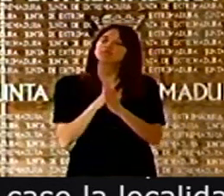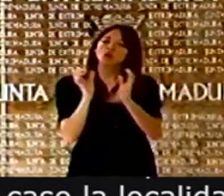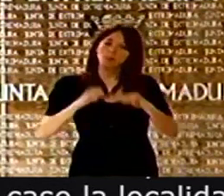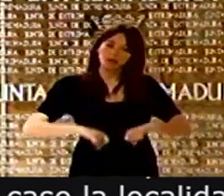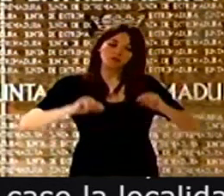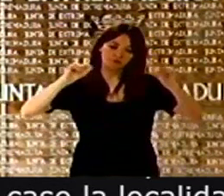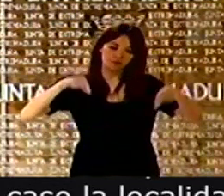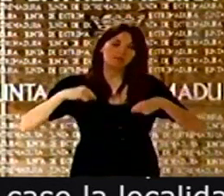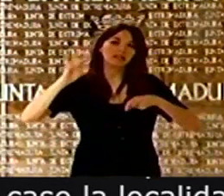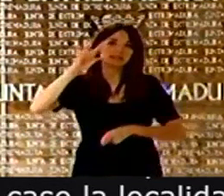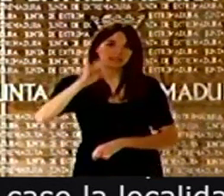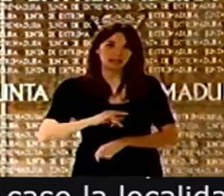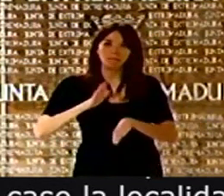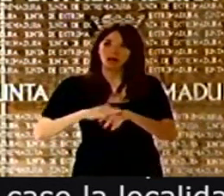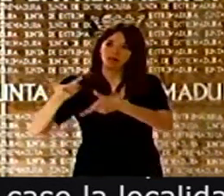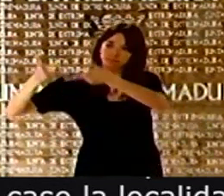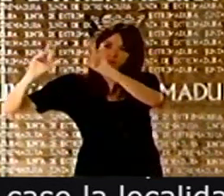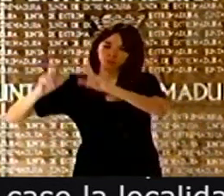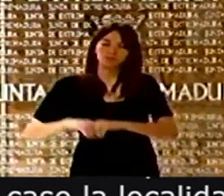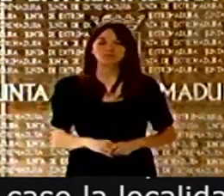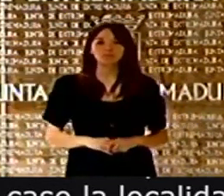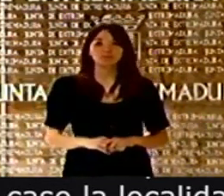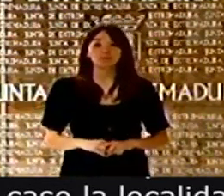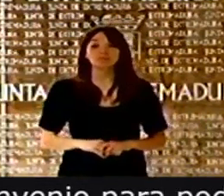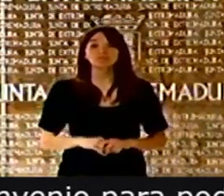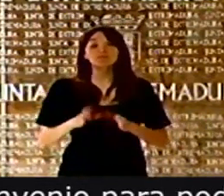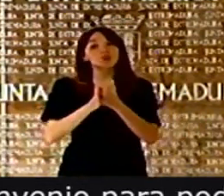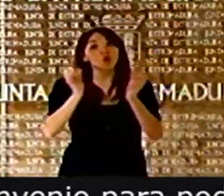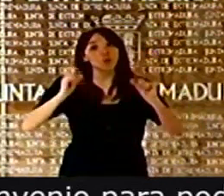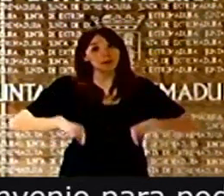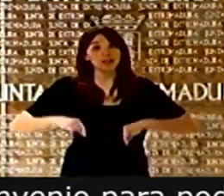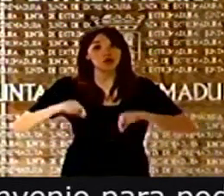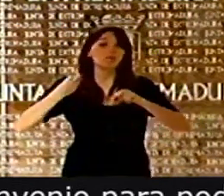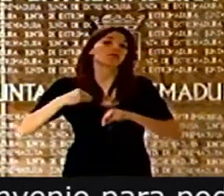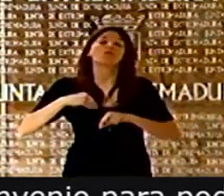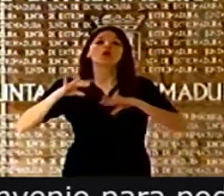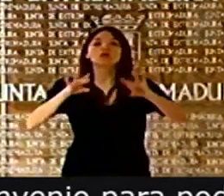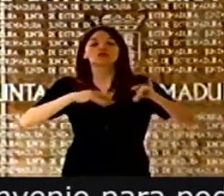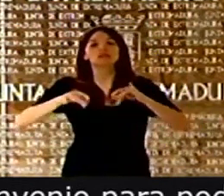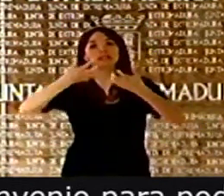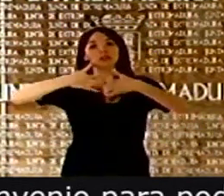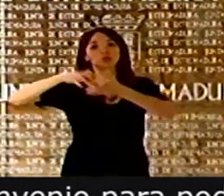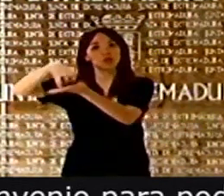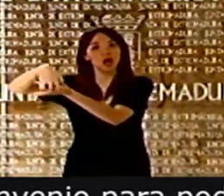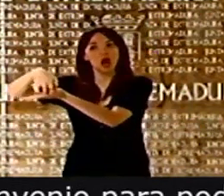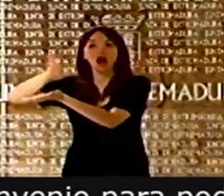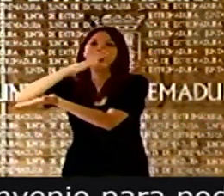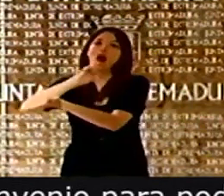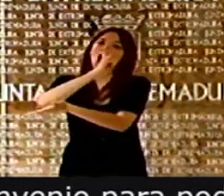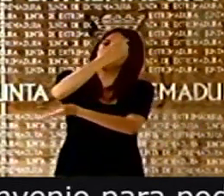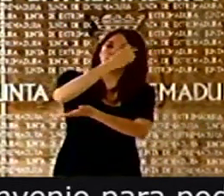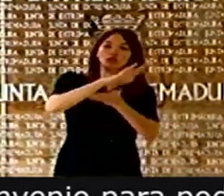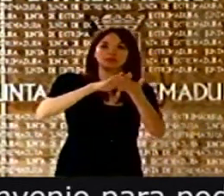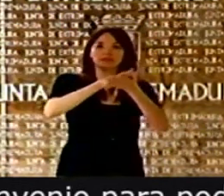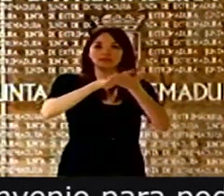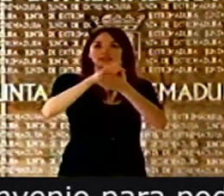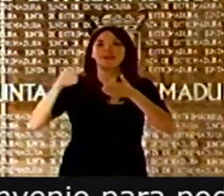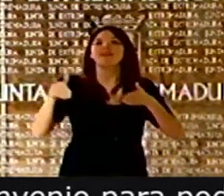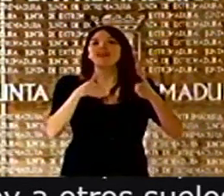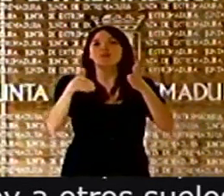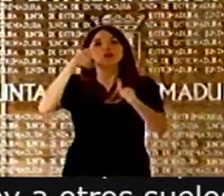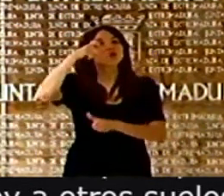para poder autorizarlo. De este convenio de suelo industrial me voy a otros suelos, que son los caminos rurales, que